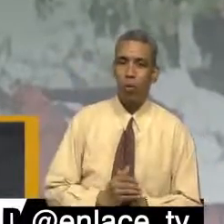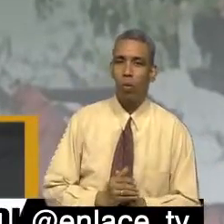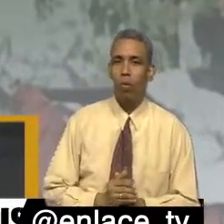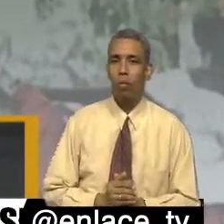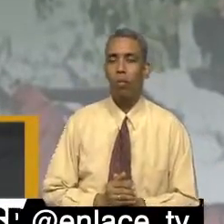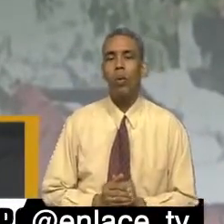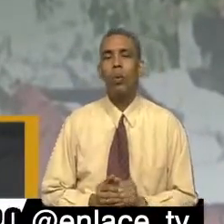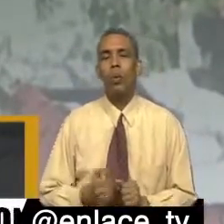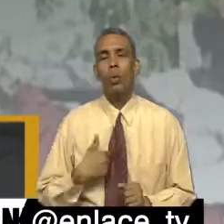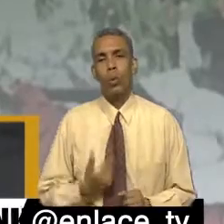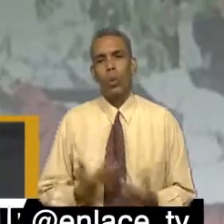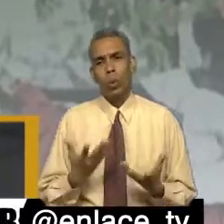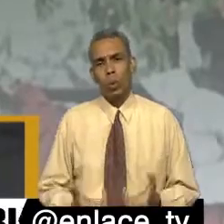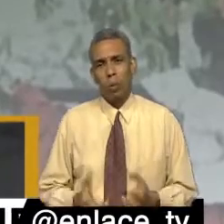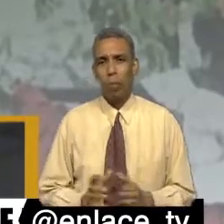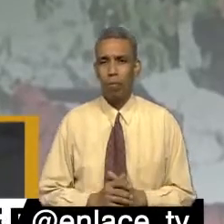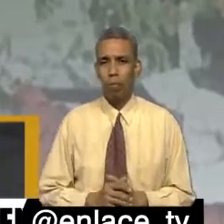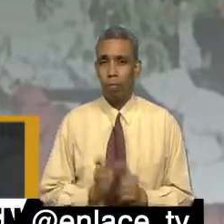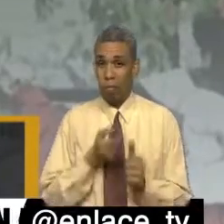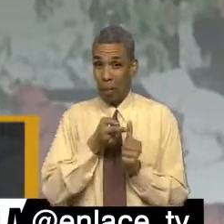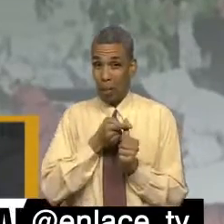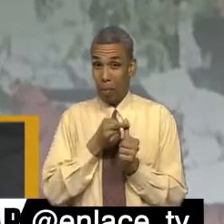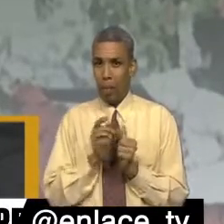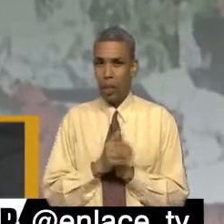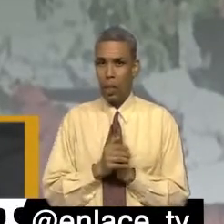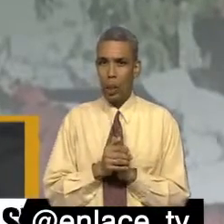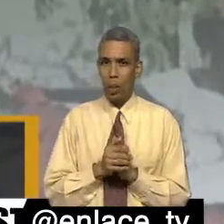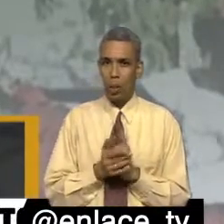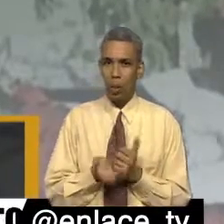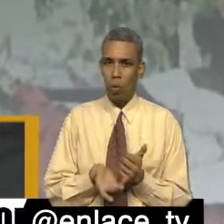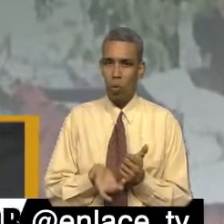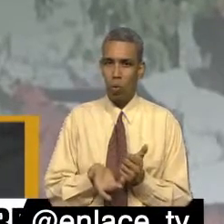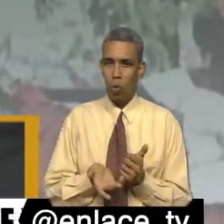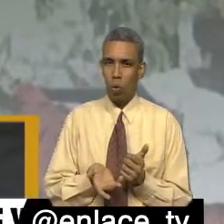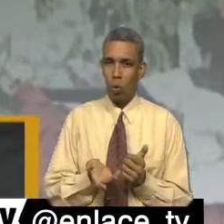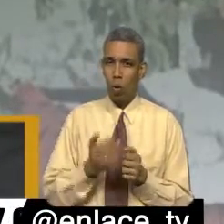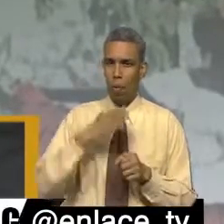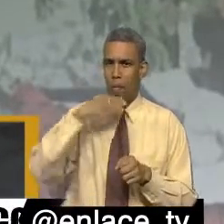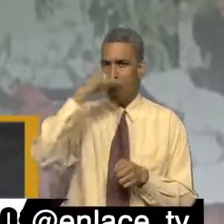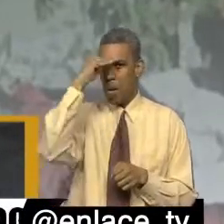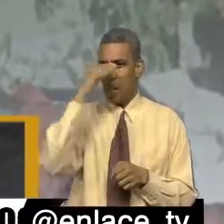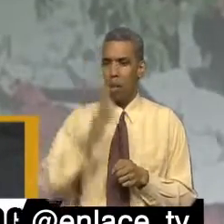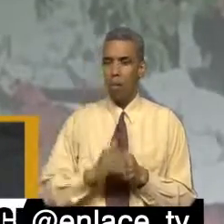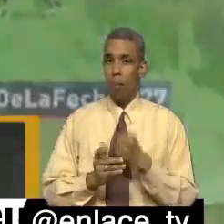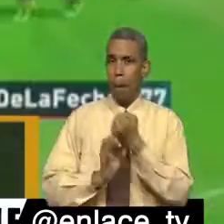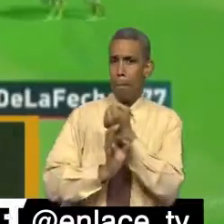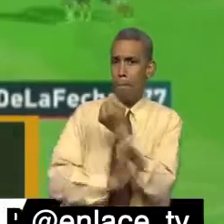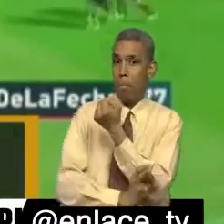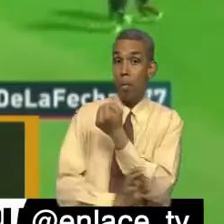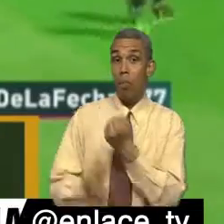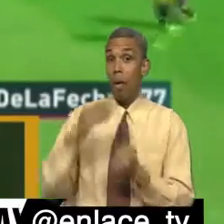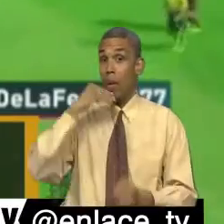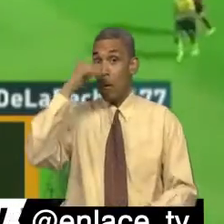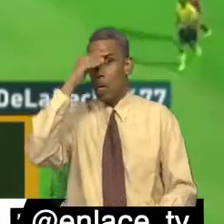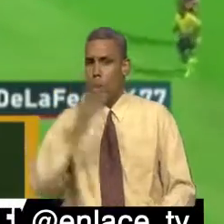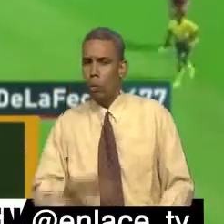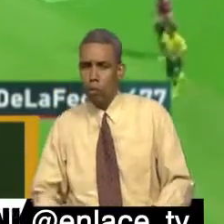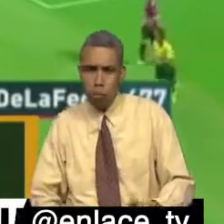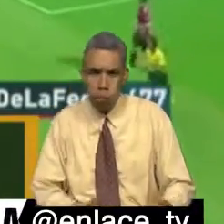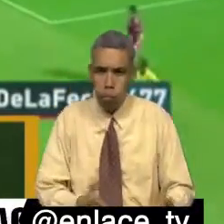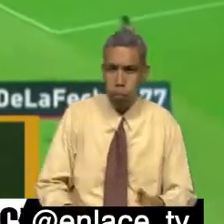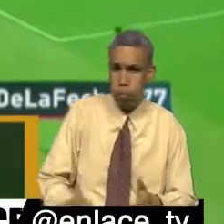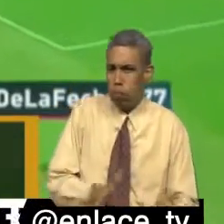partido. Después vamos a ver cómo sea el partido y que el rival nos deja hacer, ¿no? Porque obviamente el rival jugamos contra un